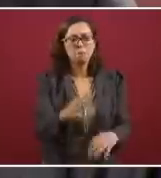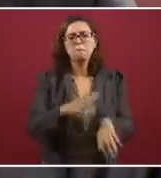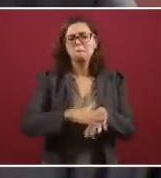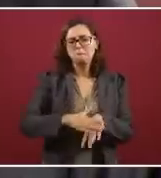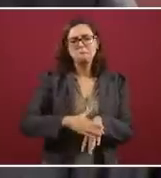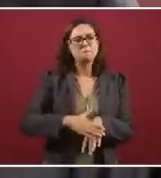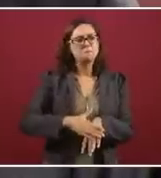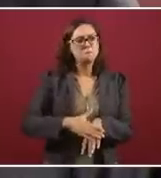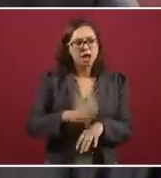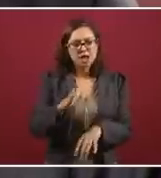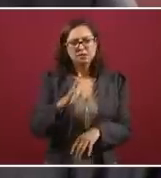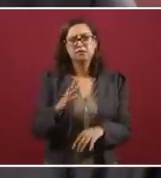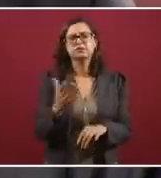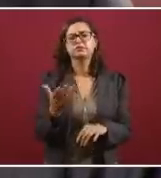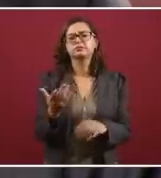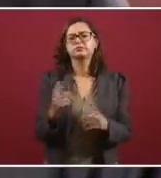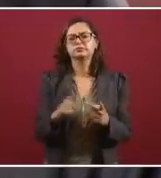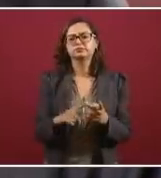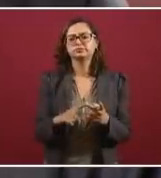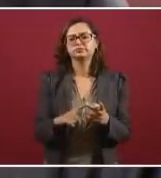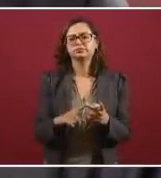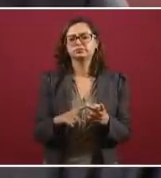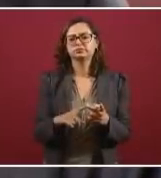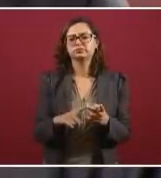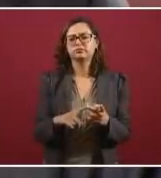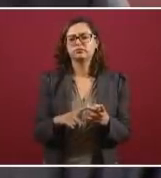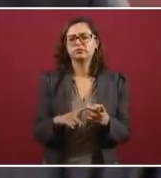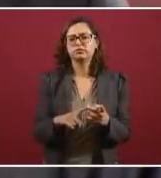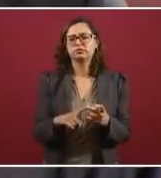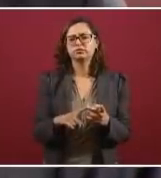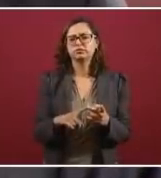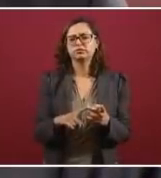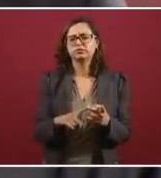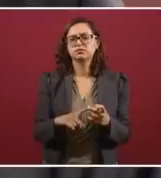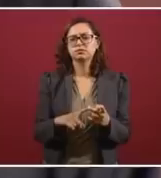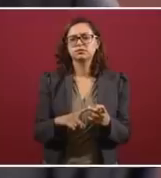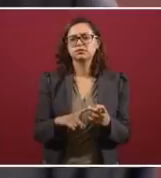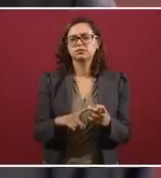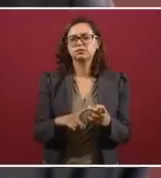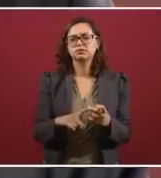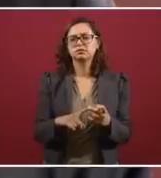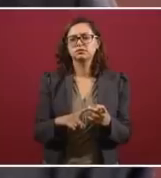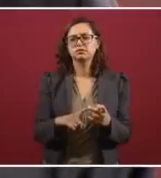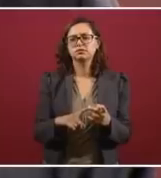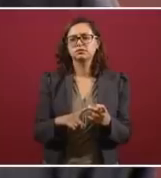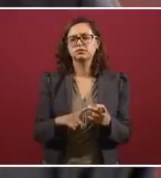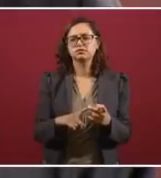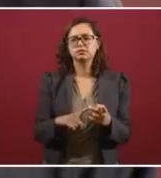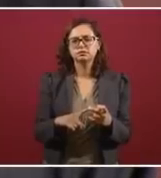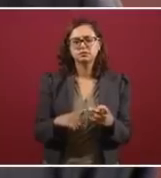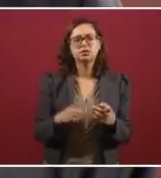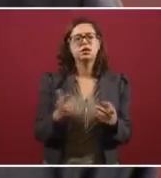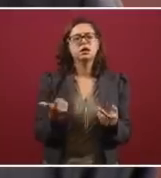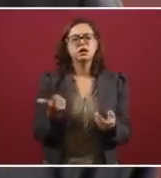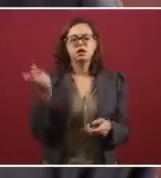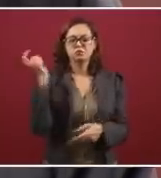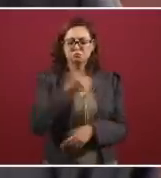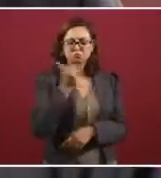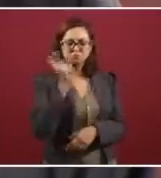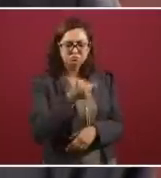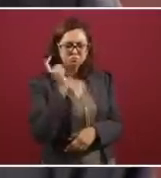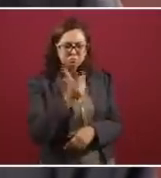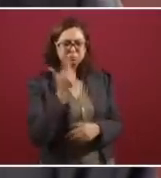se van a revisar las tarifas,